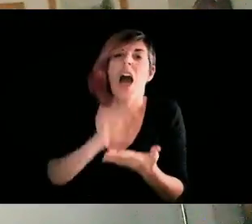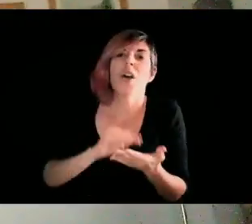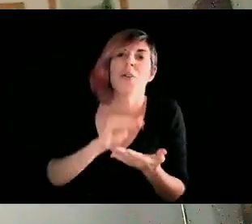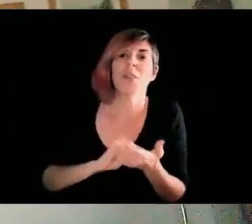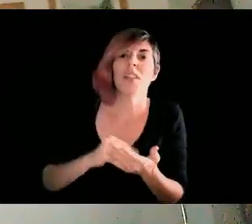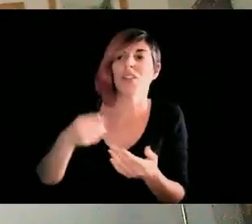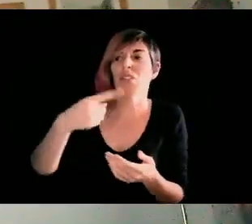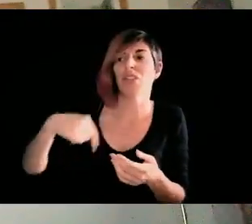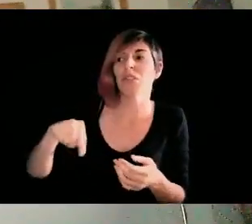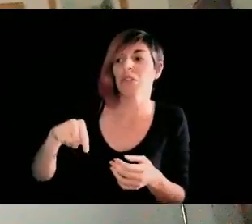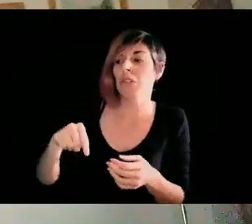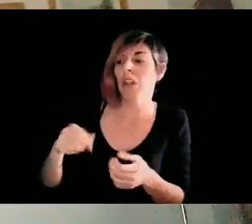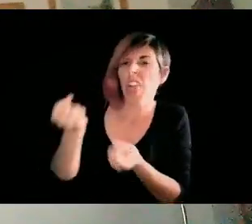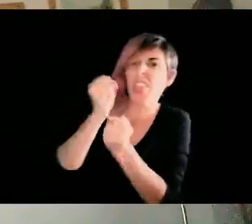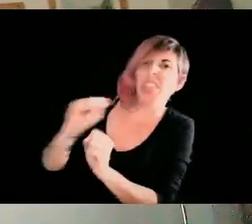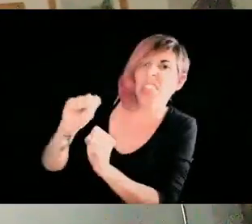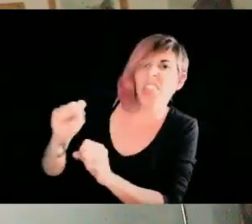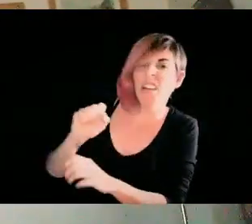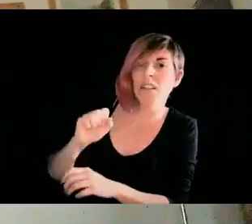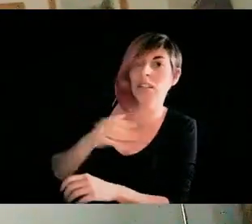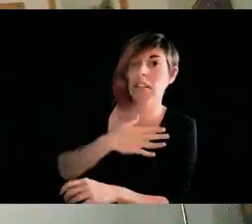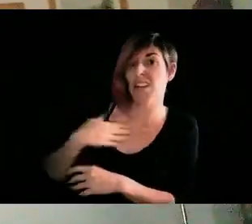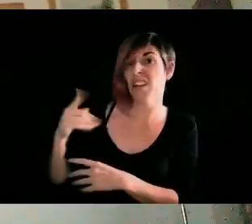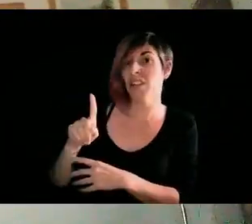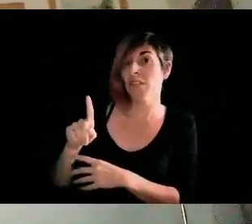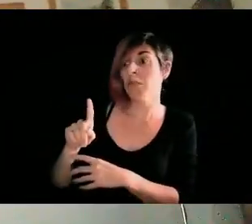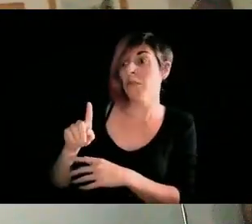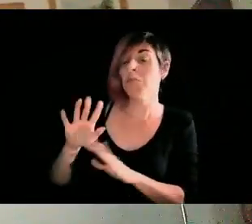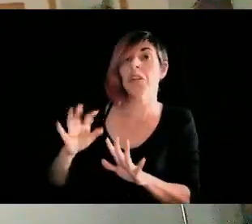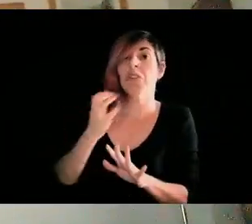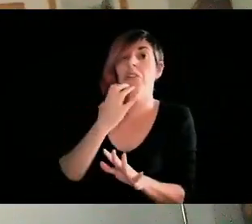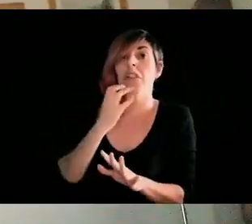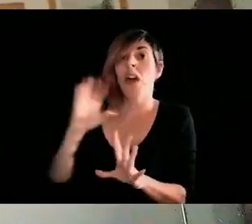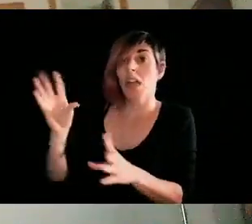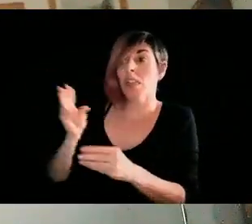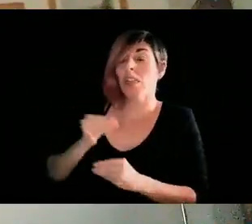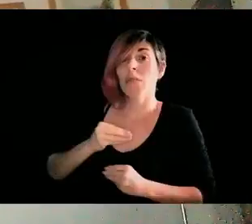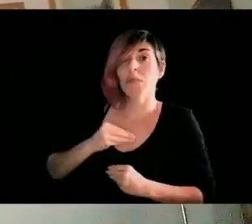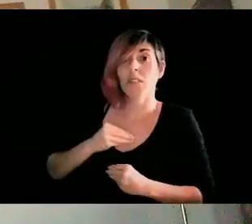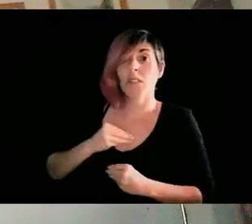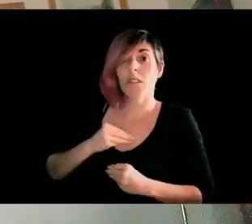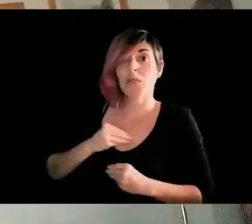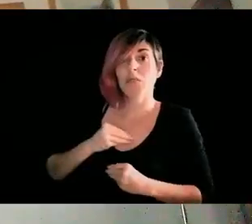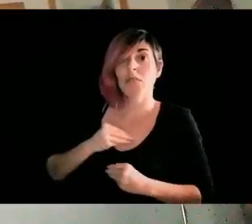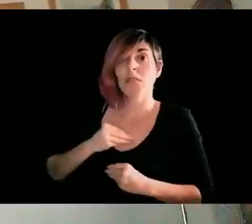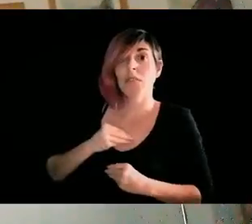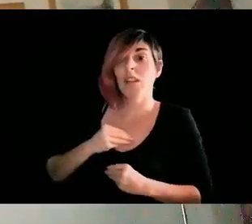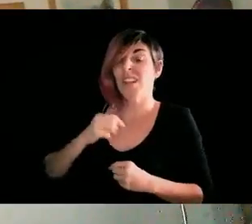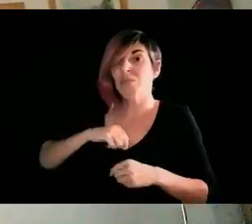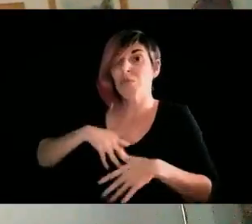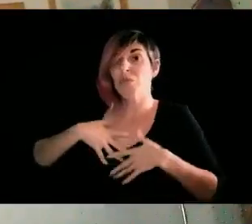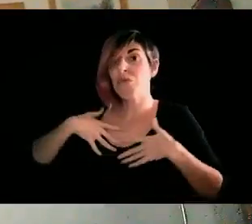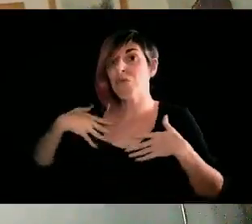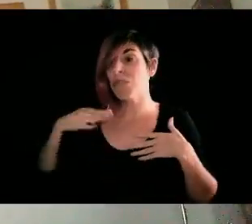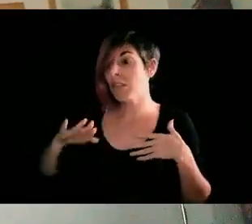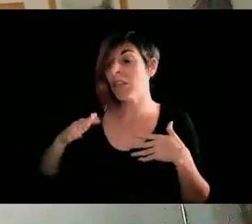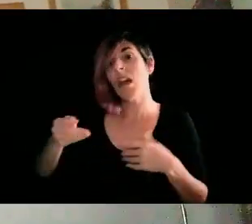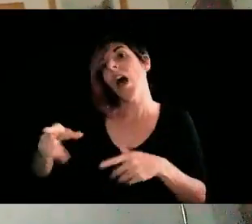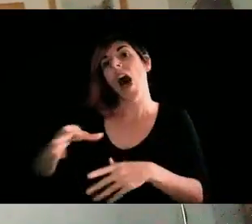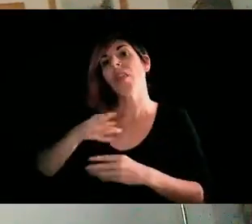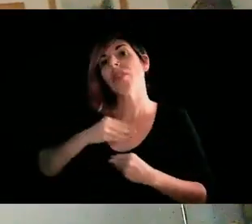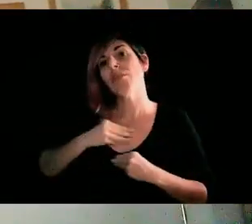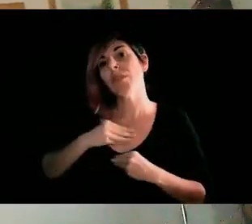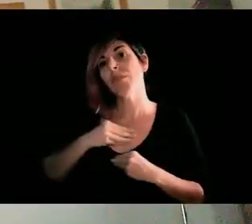que no deberían estar ahí, nosotros nos empezamos a encontrar mejor con ellas, a reconciliarnos con